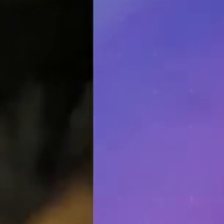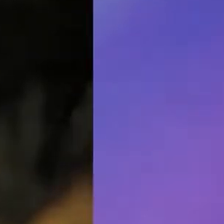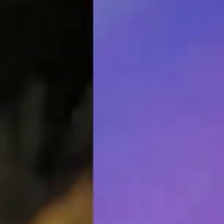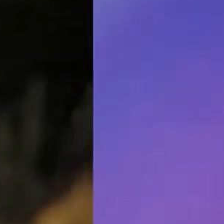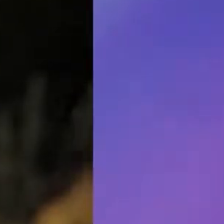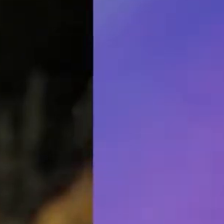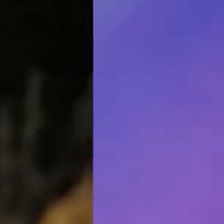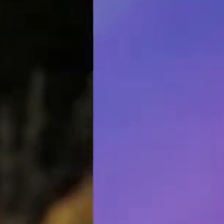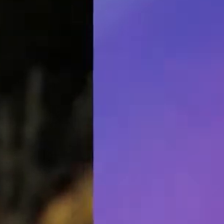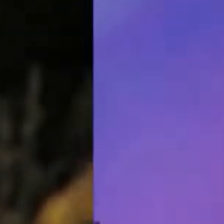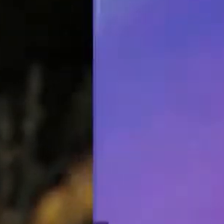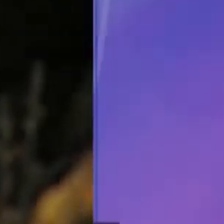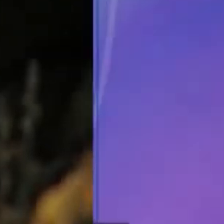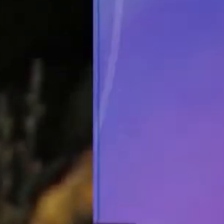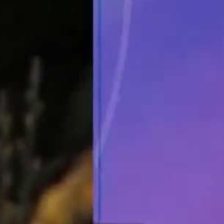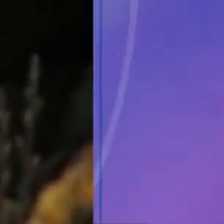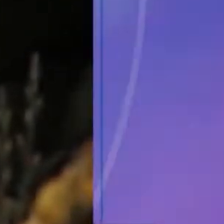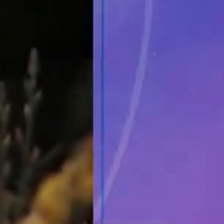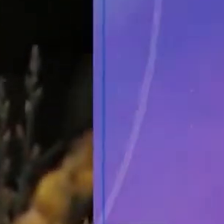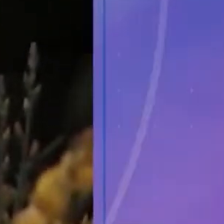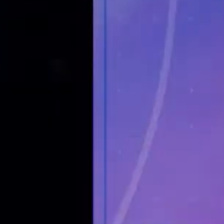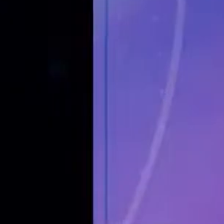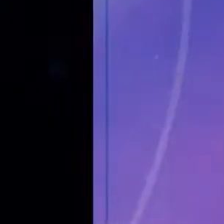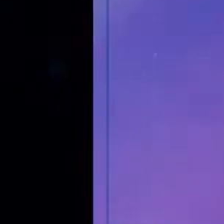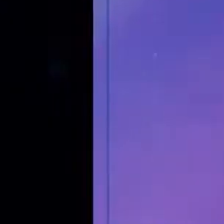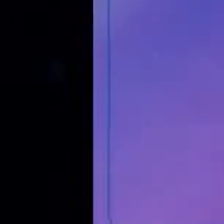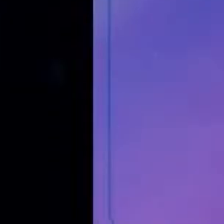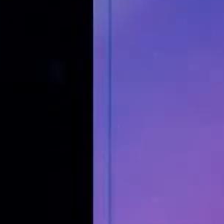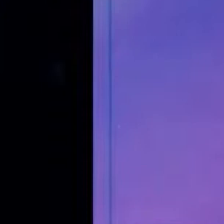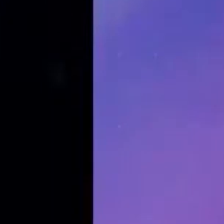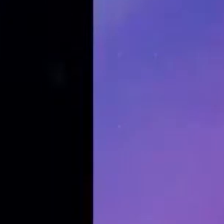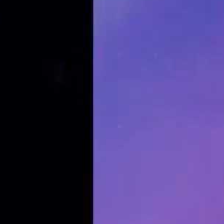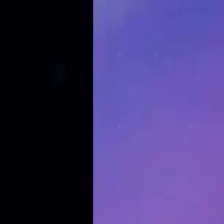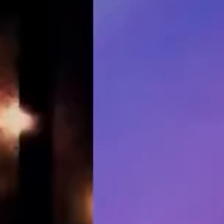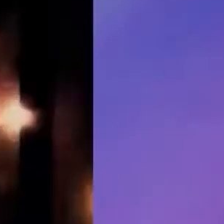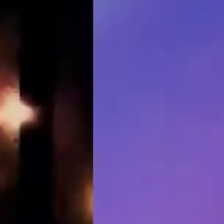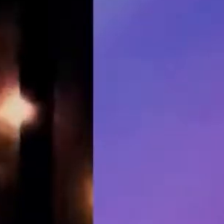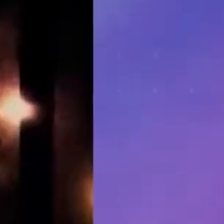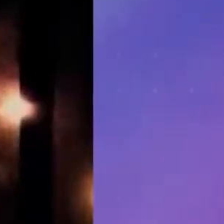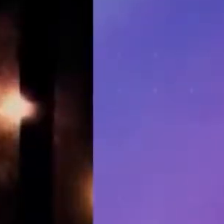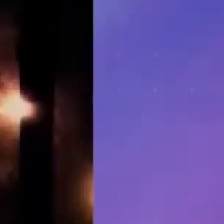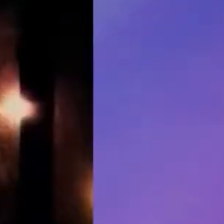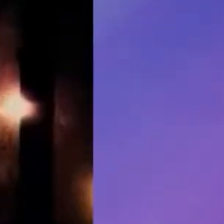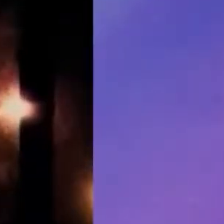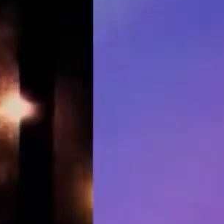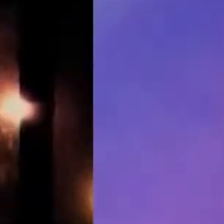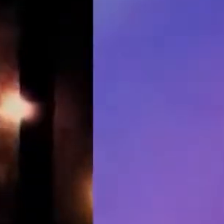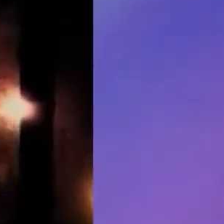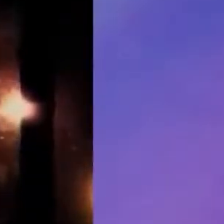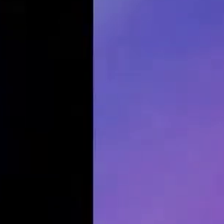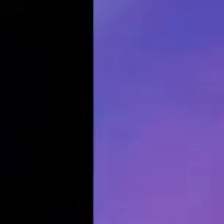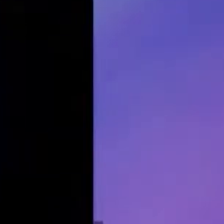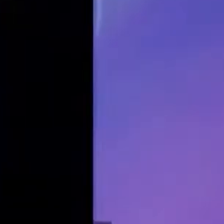Perdón, porque no sabré nombrar lo que sucede. La nieve baja entre las sombras, con pies de seda y